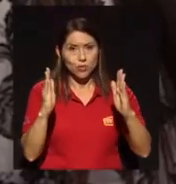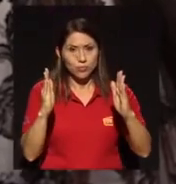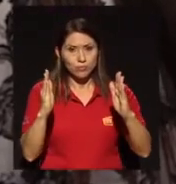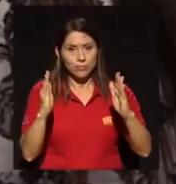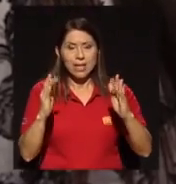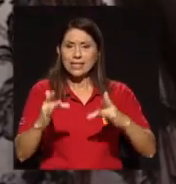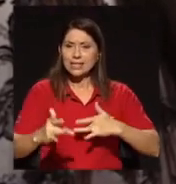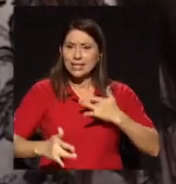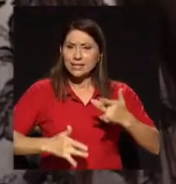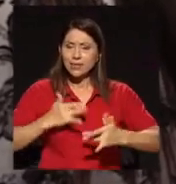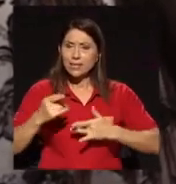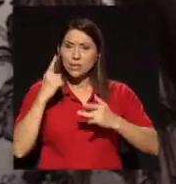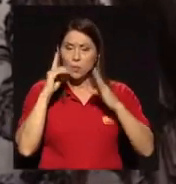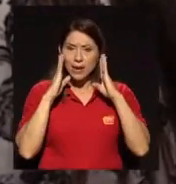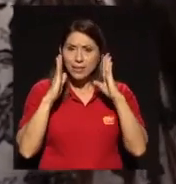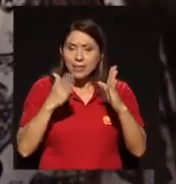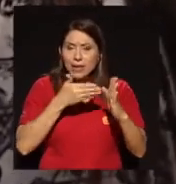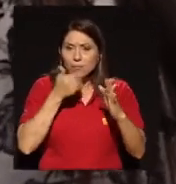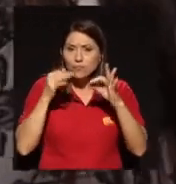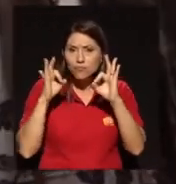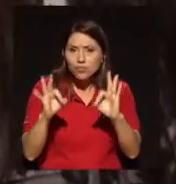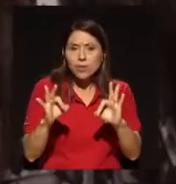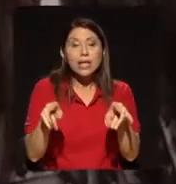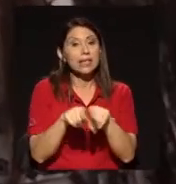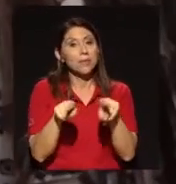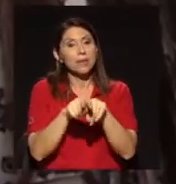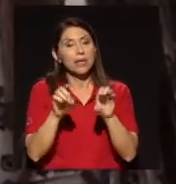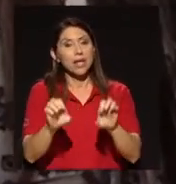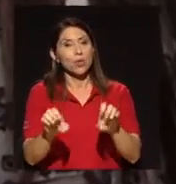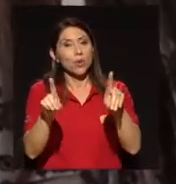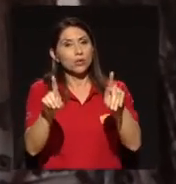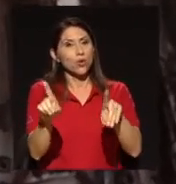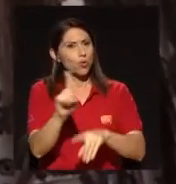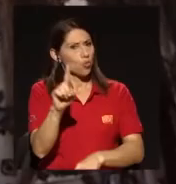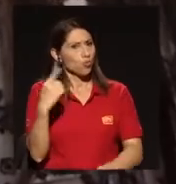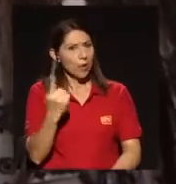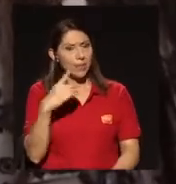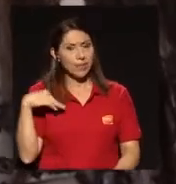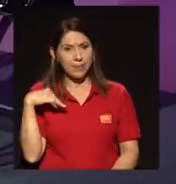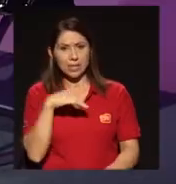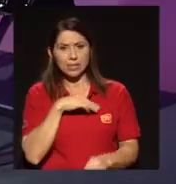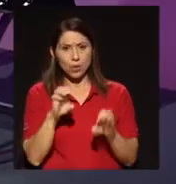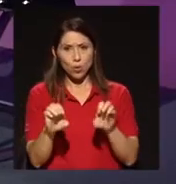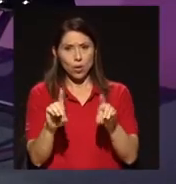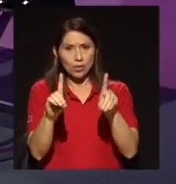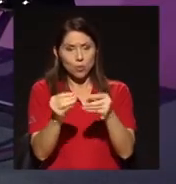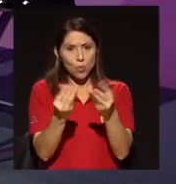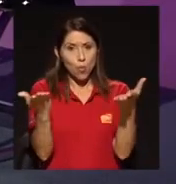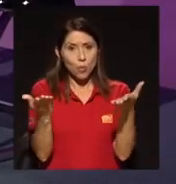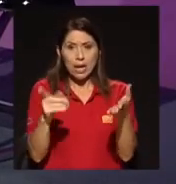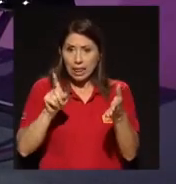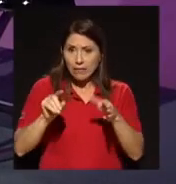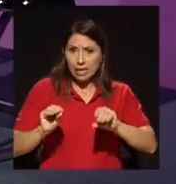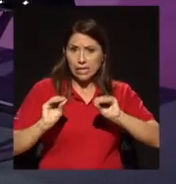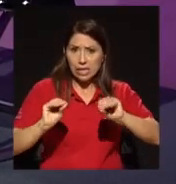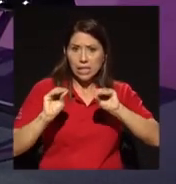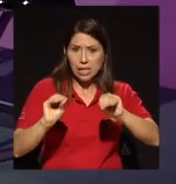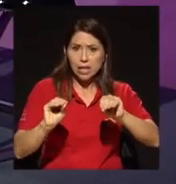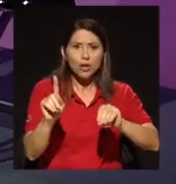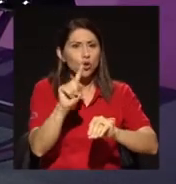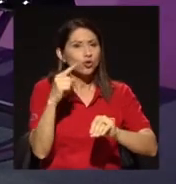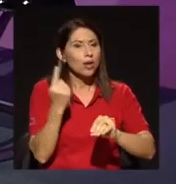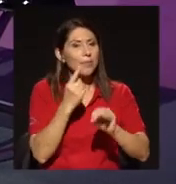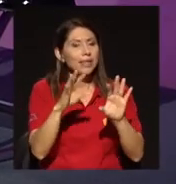en la atención y la educación. Uh-huh. No solamente el Ministerio de Educación Pública educa, no solamente las casas y las familias